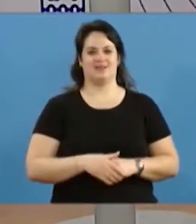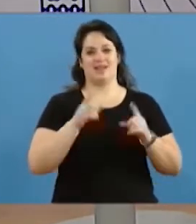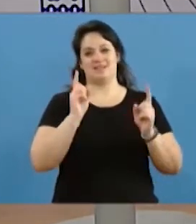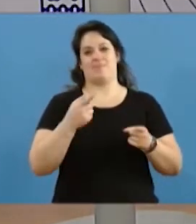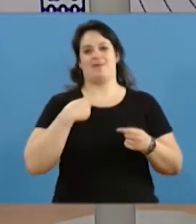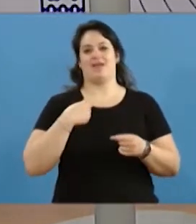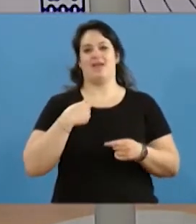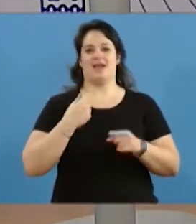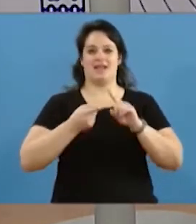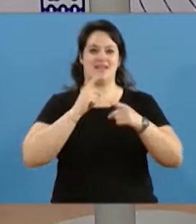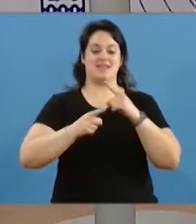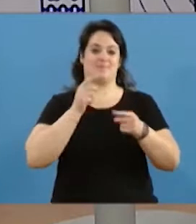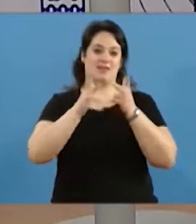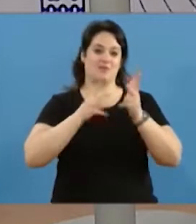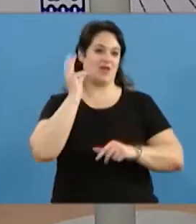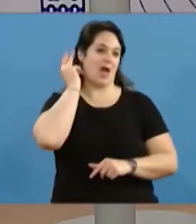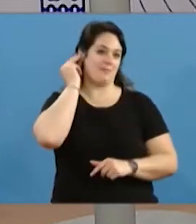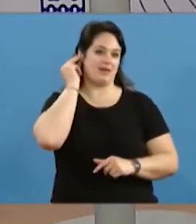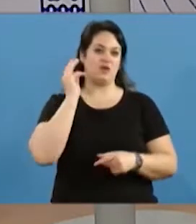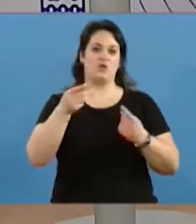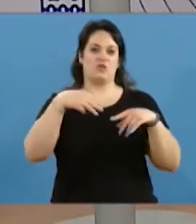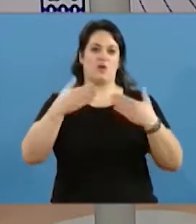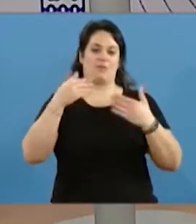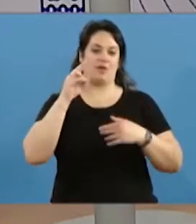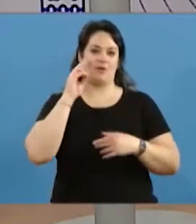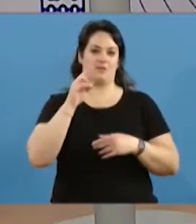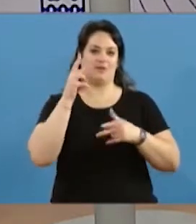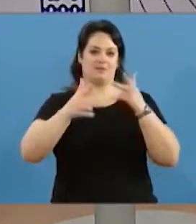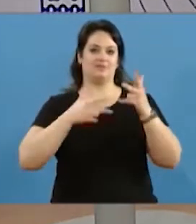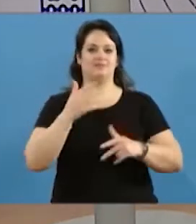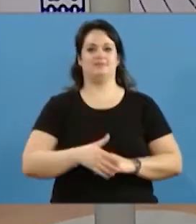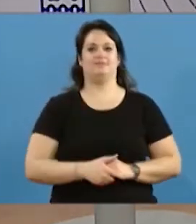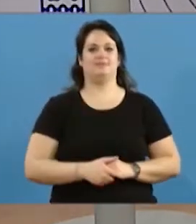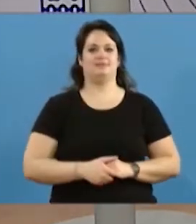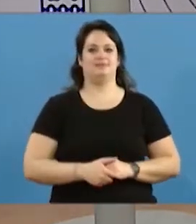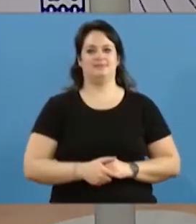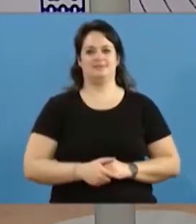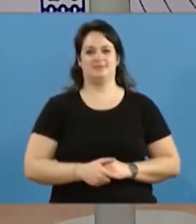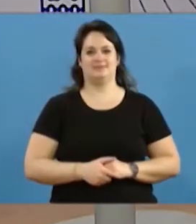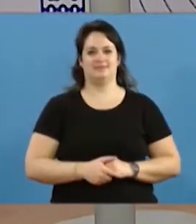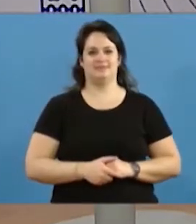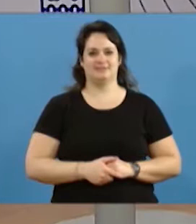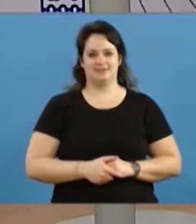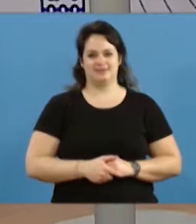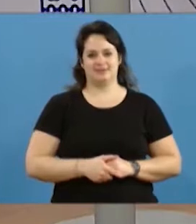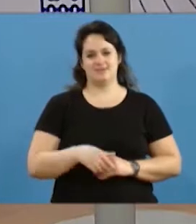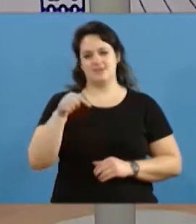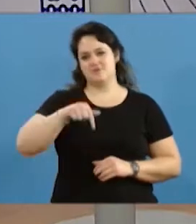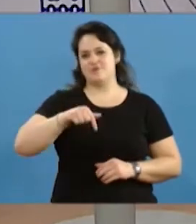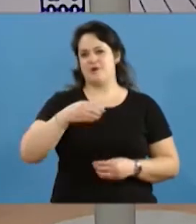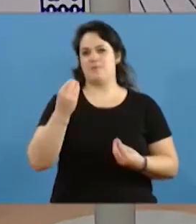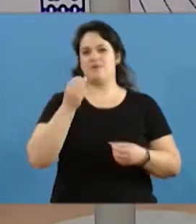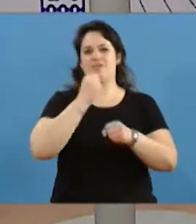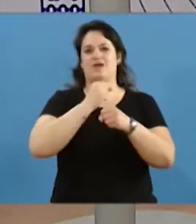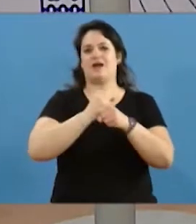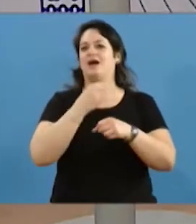está con nosotros Marian Kane, que la pueden ver, ¿sí?, en lenguaje de señas. Bueno, estamos hoy para trabajar